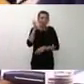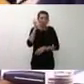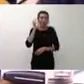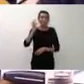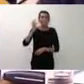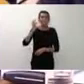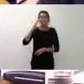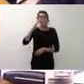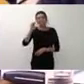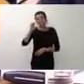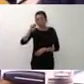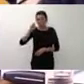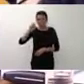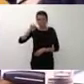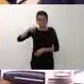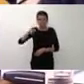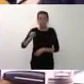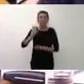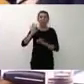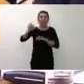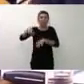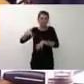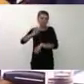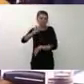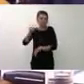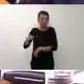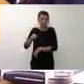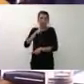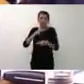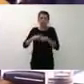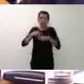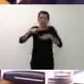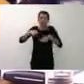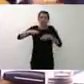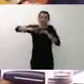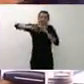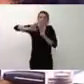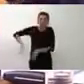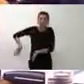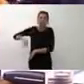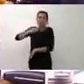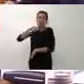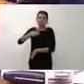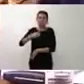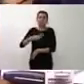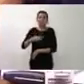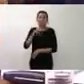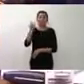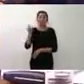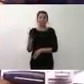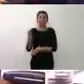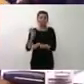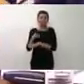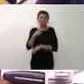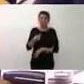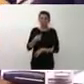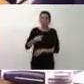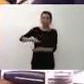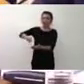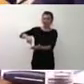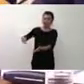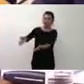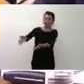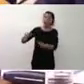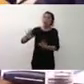siempre lo nombraban casi al final. El cartero me decía, echa un garabato aquí, pero pon el nombre de tu abuela.